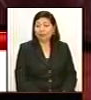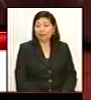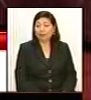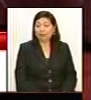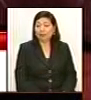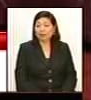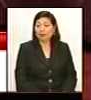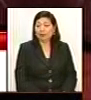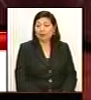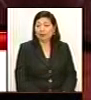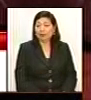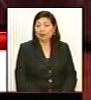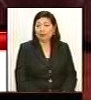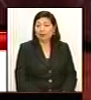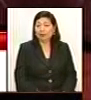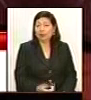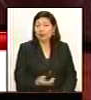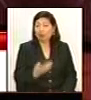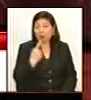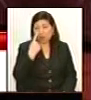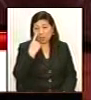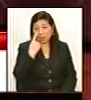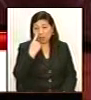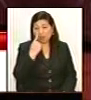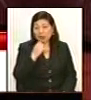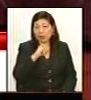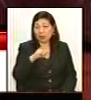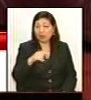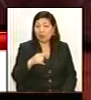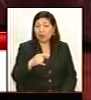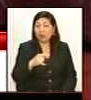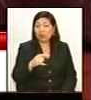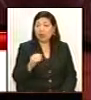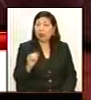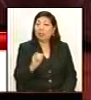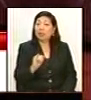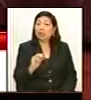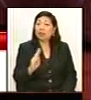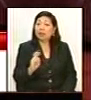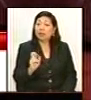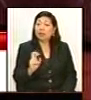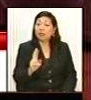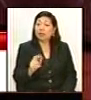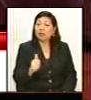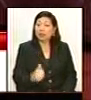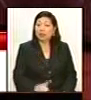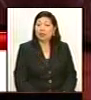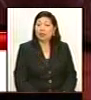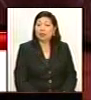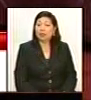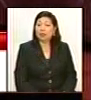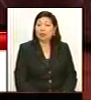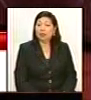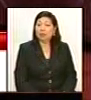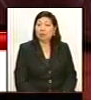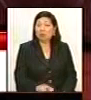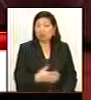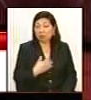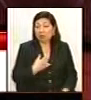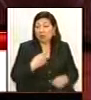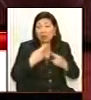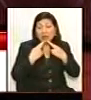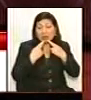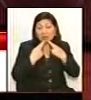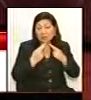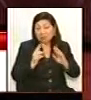Entonces, como usted lo conoce al señor Johnny Silvera, ¿no? Si lo puede